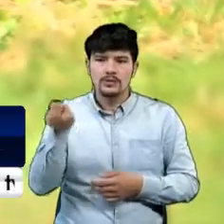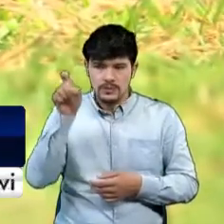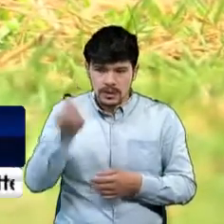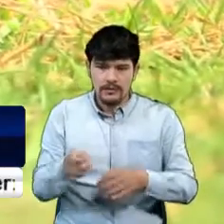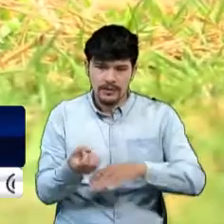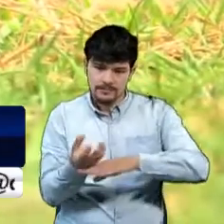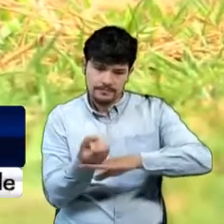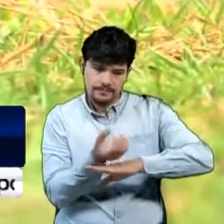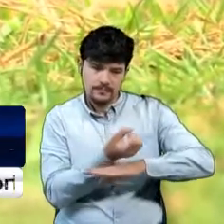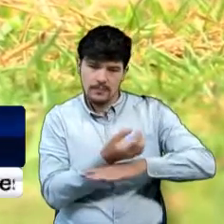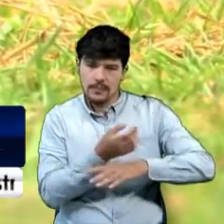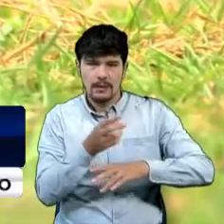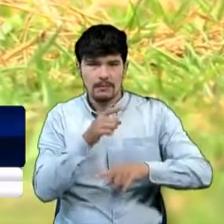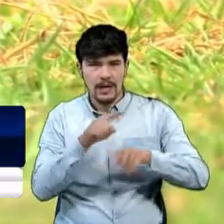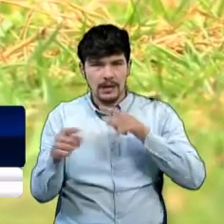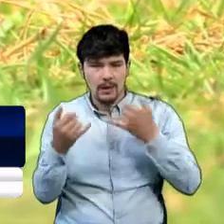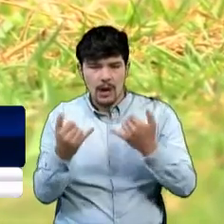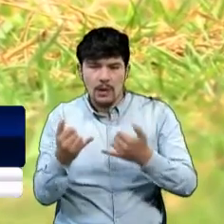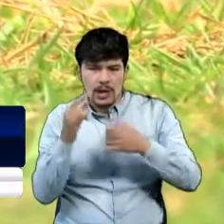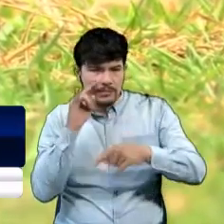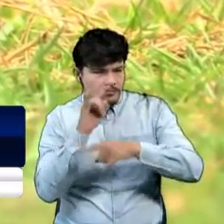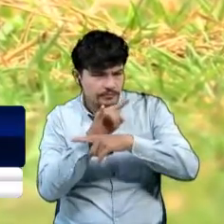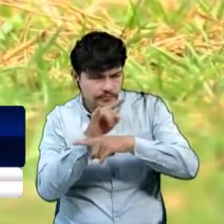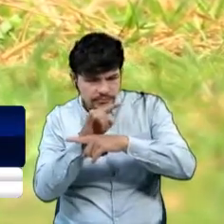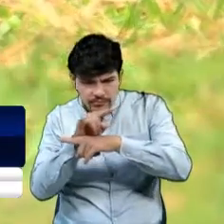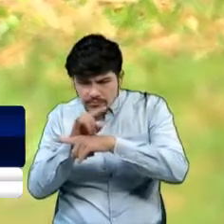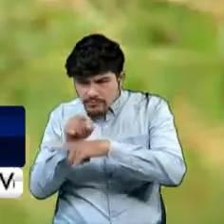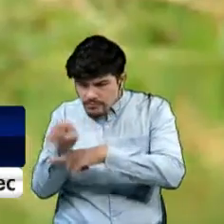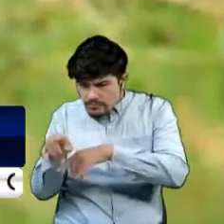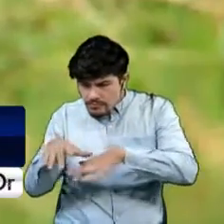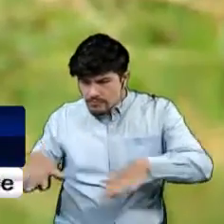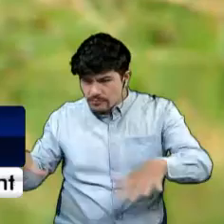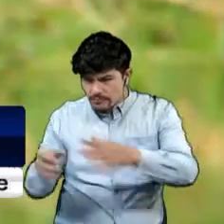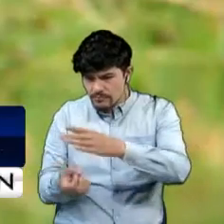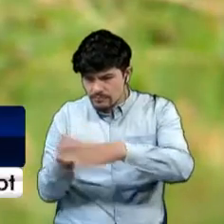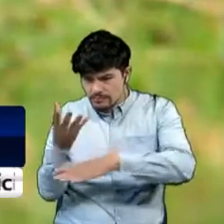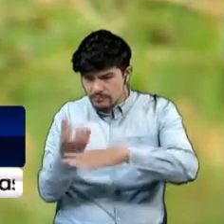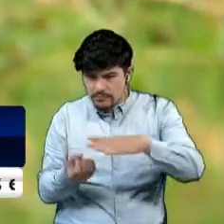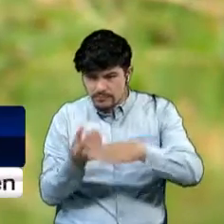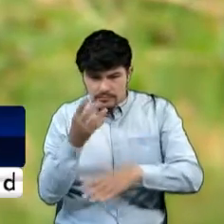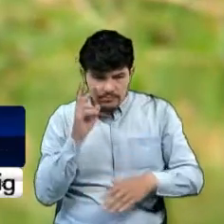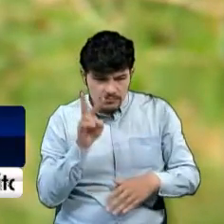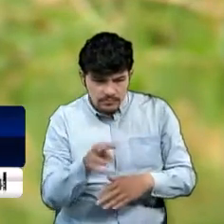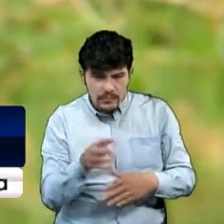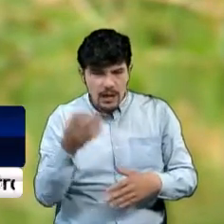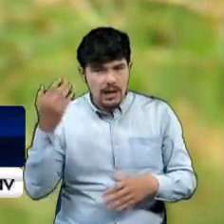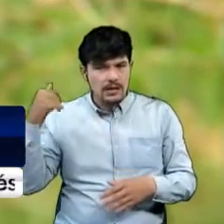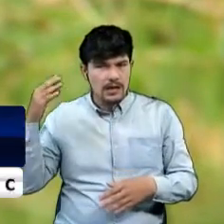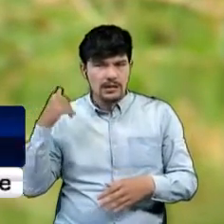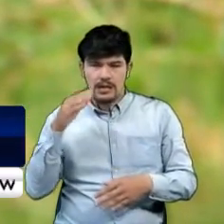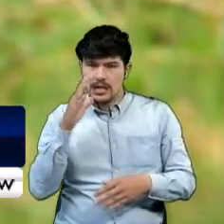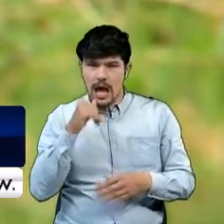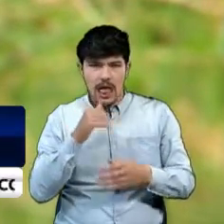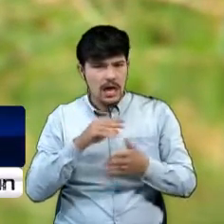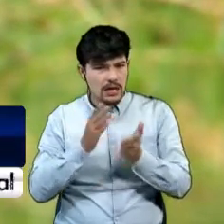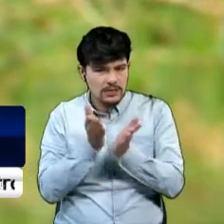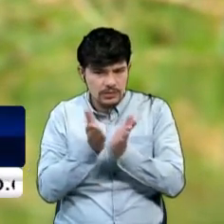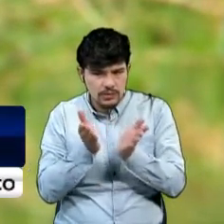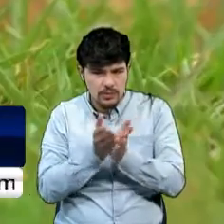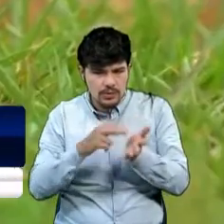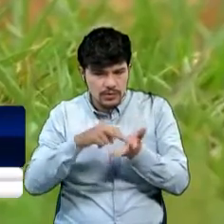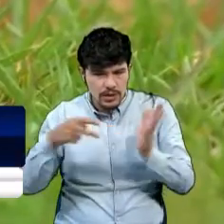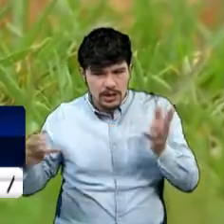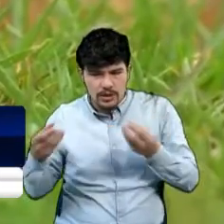una auditoría regular que hizo la contraloría de bucaramanga al parecer no se realizaron los estudios técnicos para la